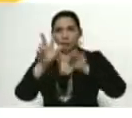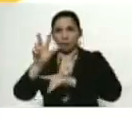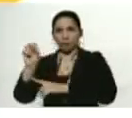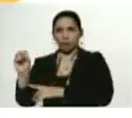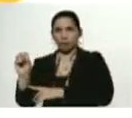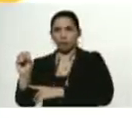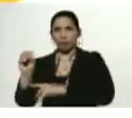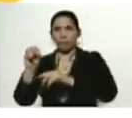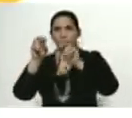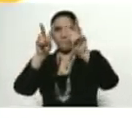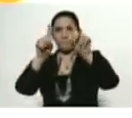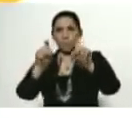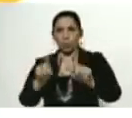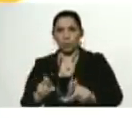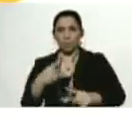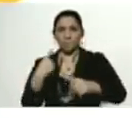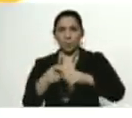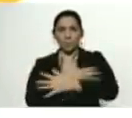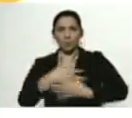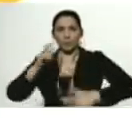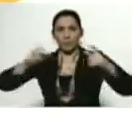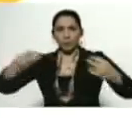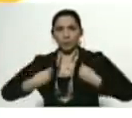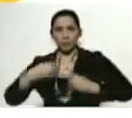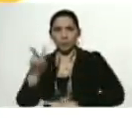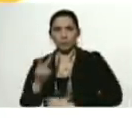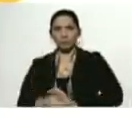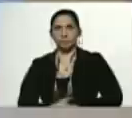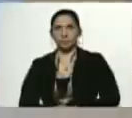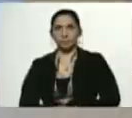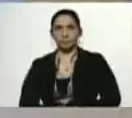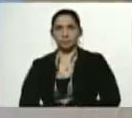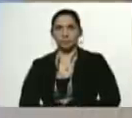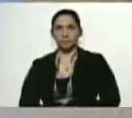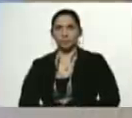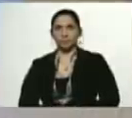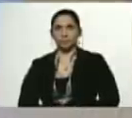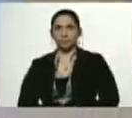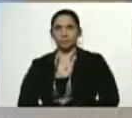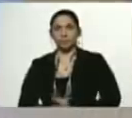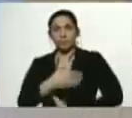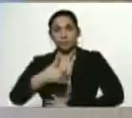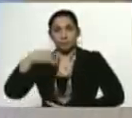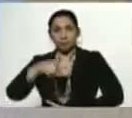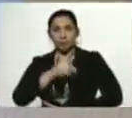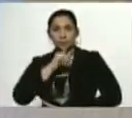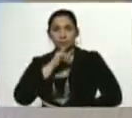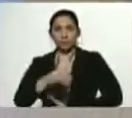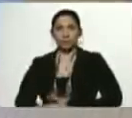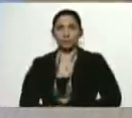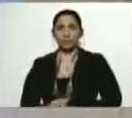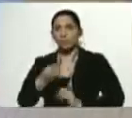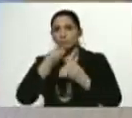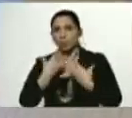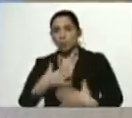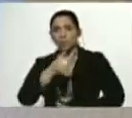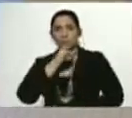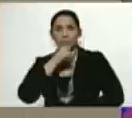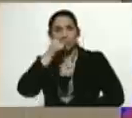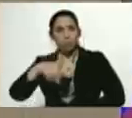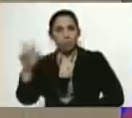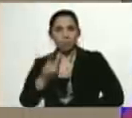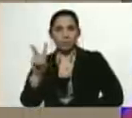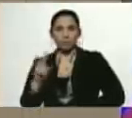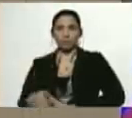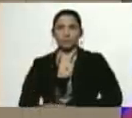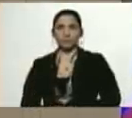32.930 pruebas por millón de habitantes. Queremos también informar una buena noticia al pueblo de